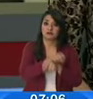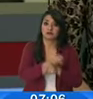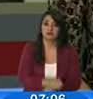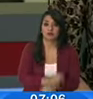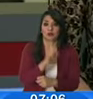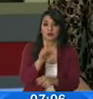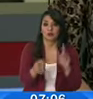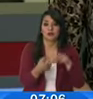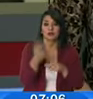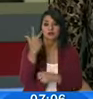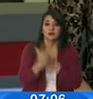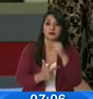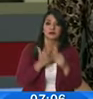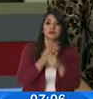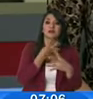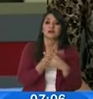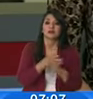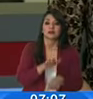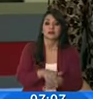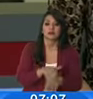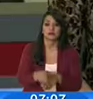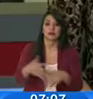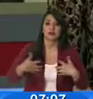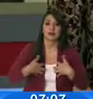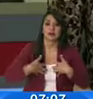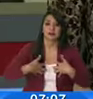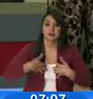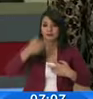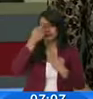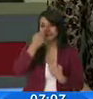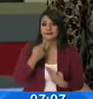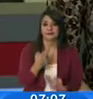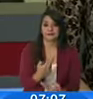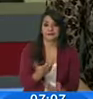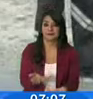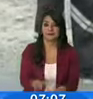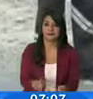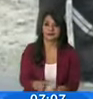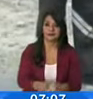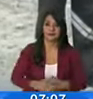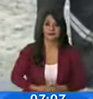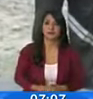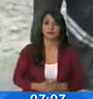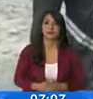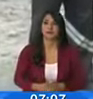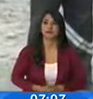de 1 a 3 años de prisión por atentar contra la vida silvestre.